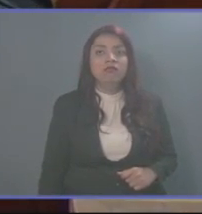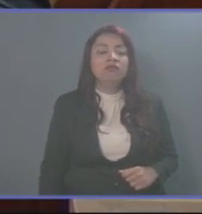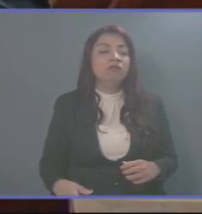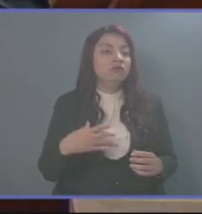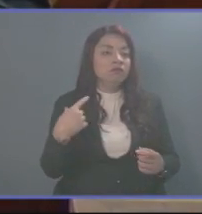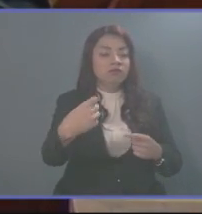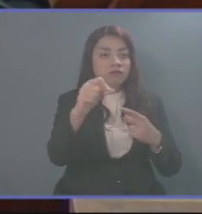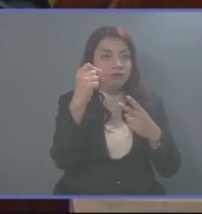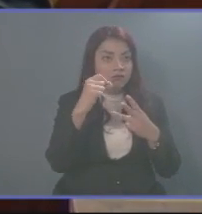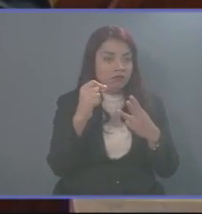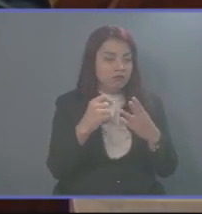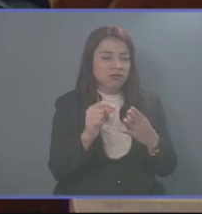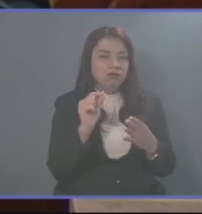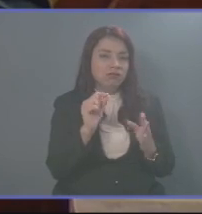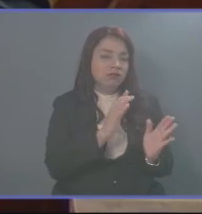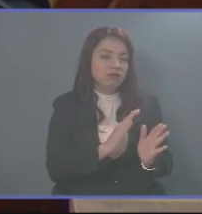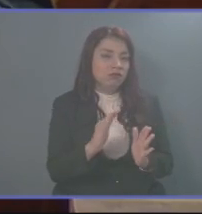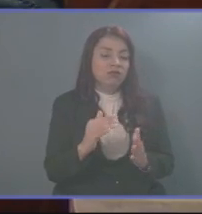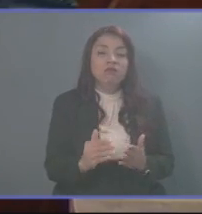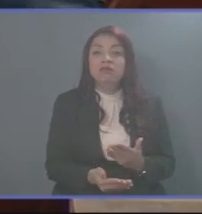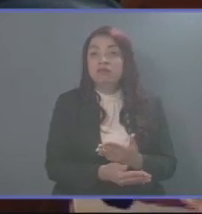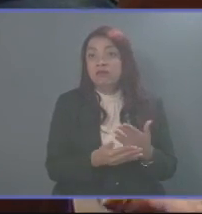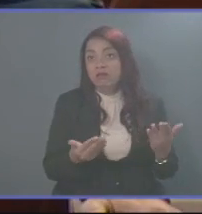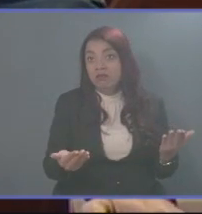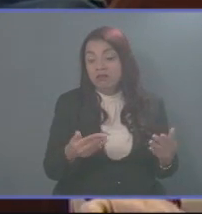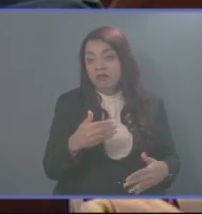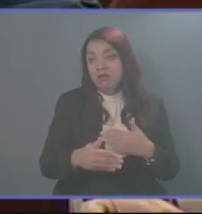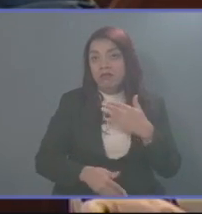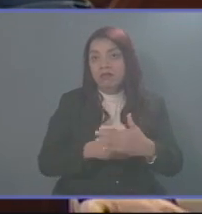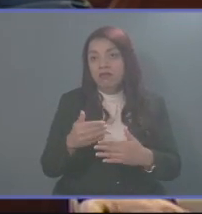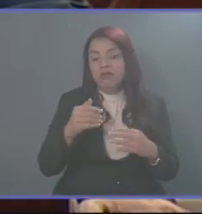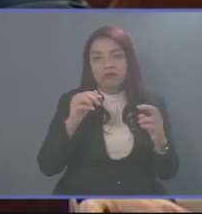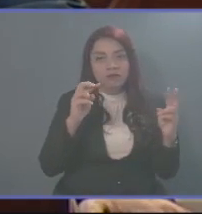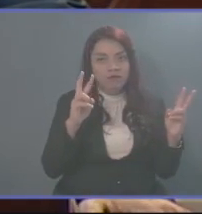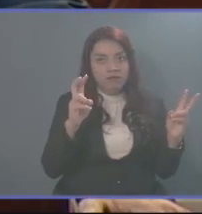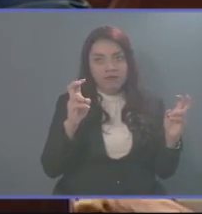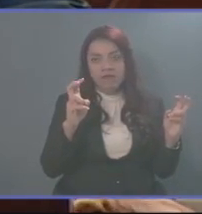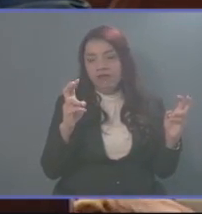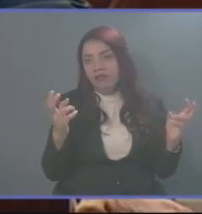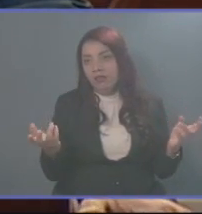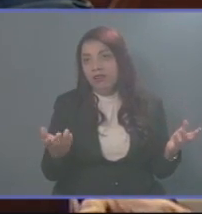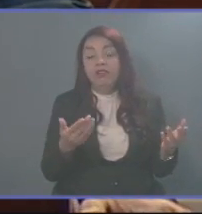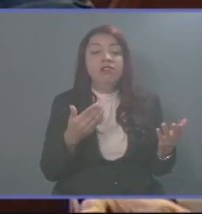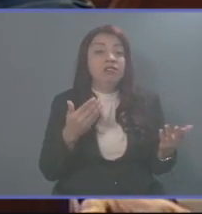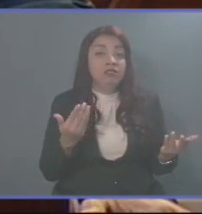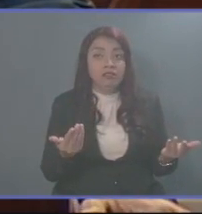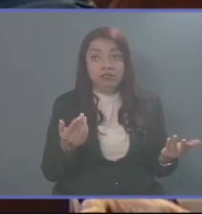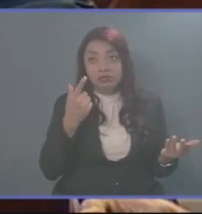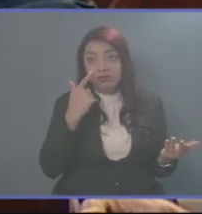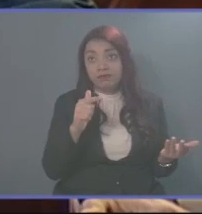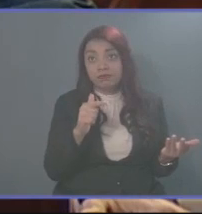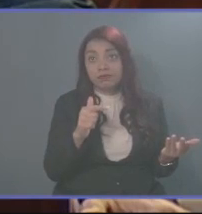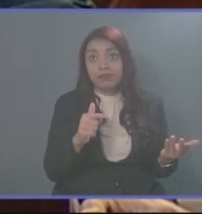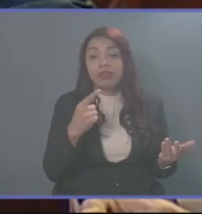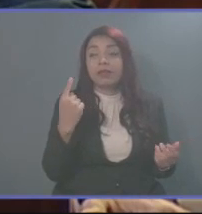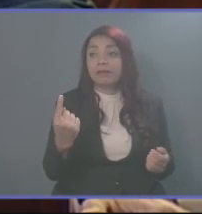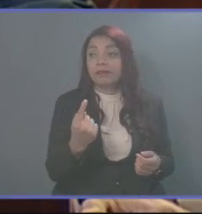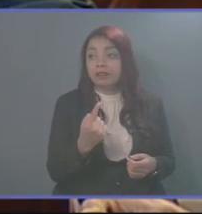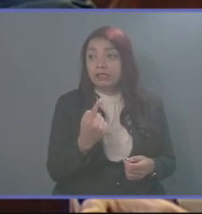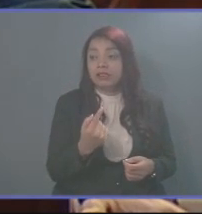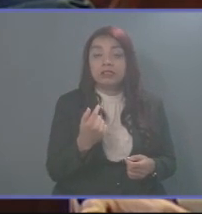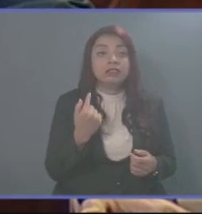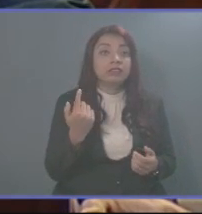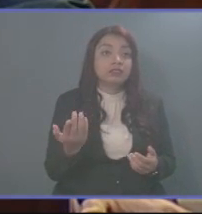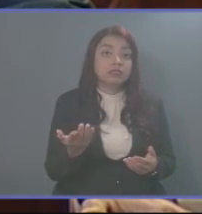Revisando un poco aspectos vinculados a la fundación a la cual está vinculado, que es Gente Ayudando